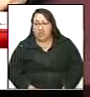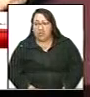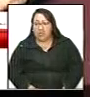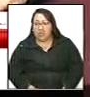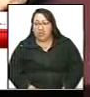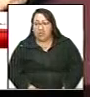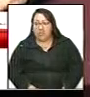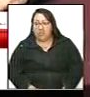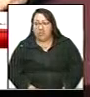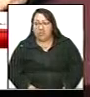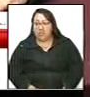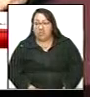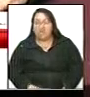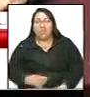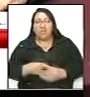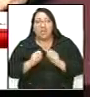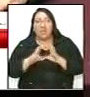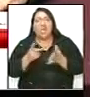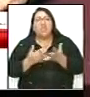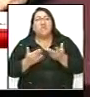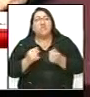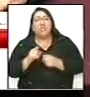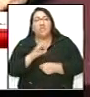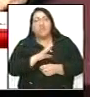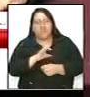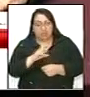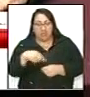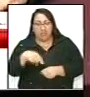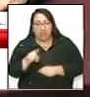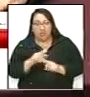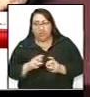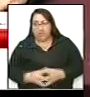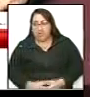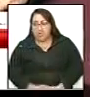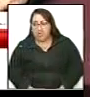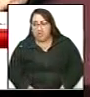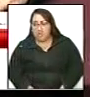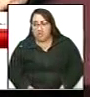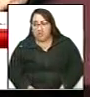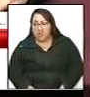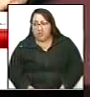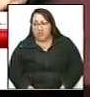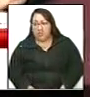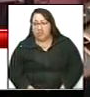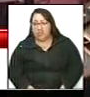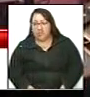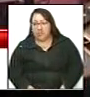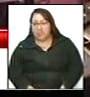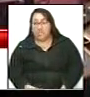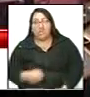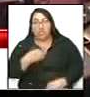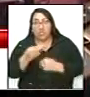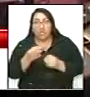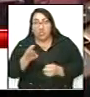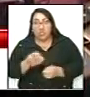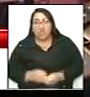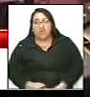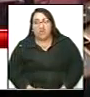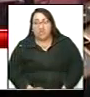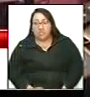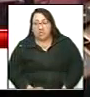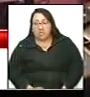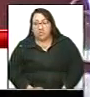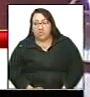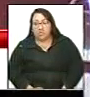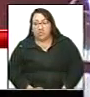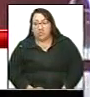de qué deberíamos esperar de la Fiscalía en los próximos días y semanas. Gracias. Lo que yo he manifestado es que, como quiera